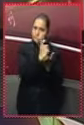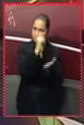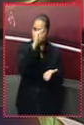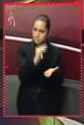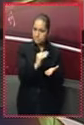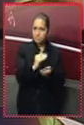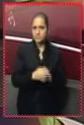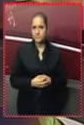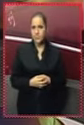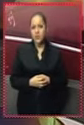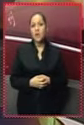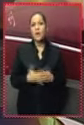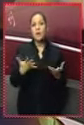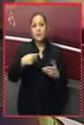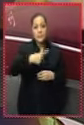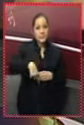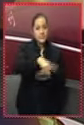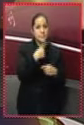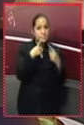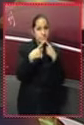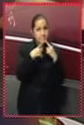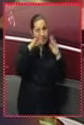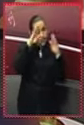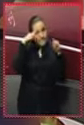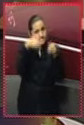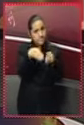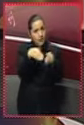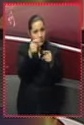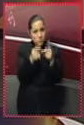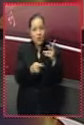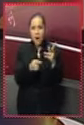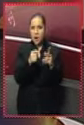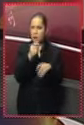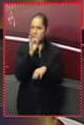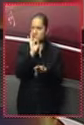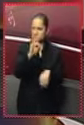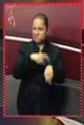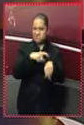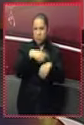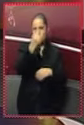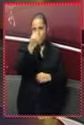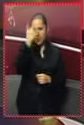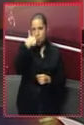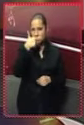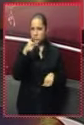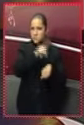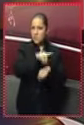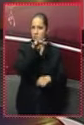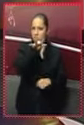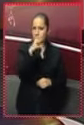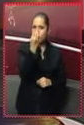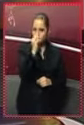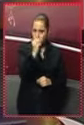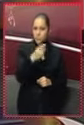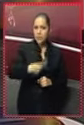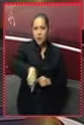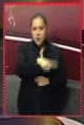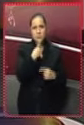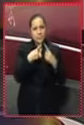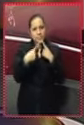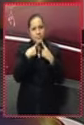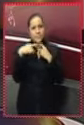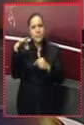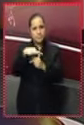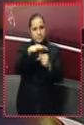Bueno, agotada la discusión en lo particular alrededor al filo de las 9 de la noche de este 19 de octubre, el dictamen se sometió a votación con los artículos